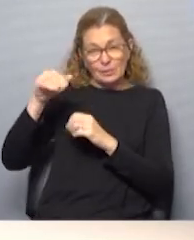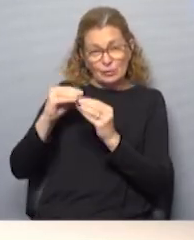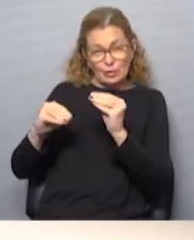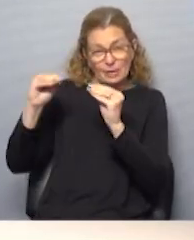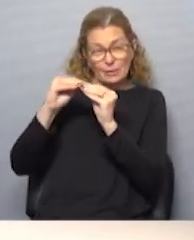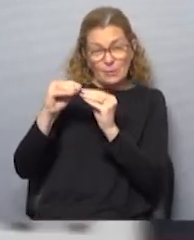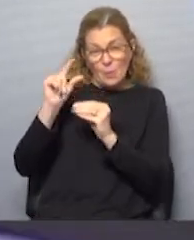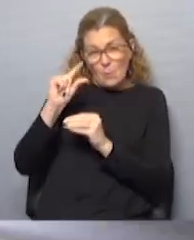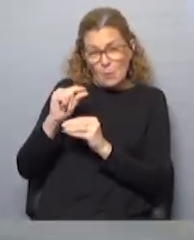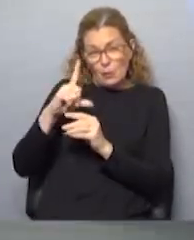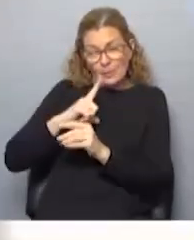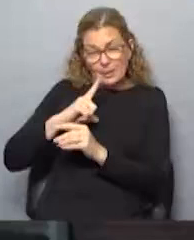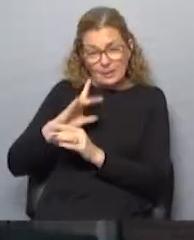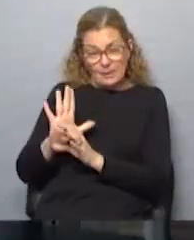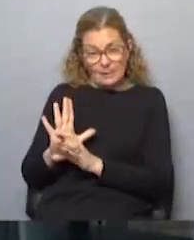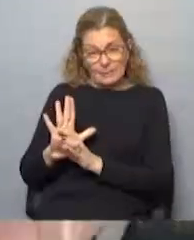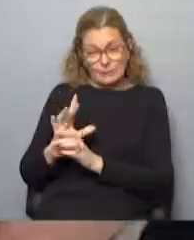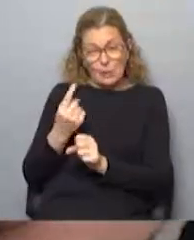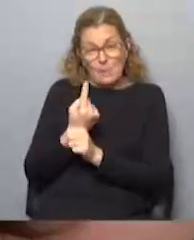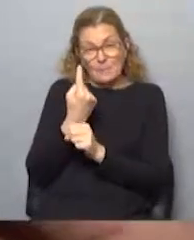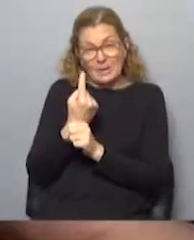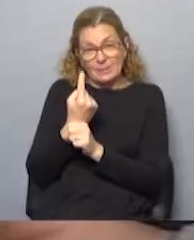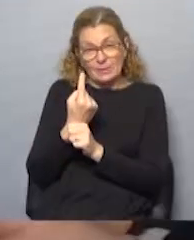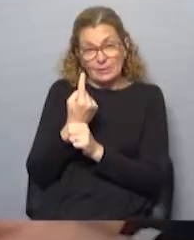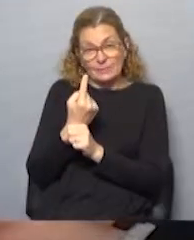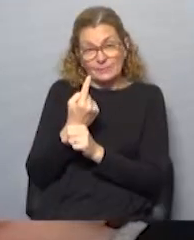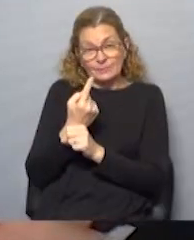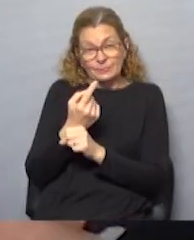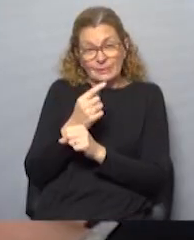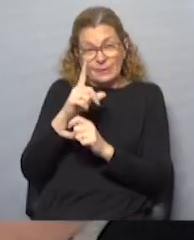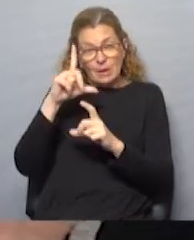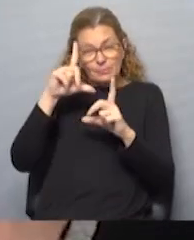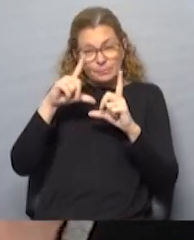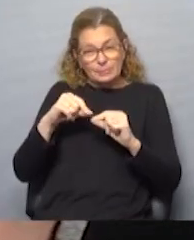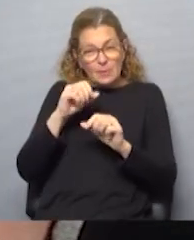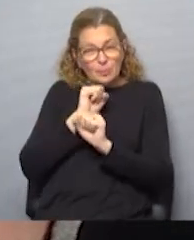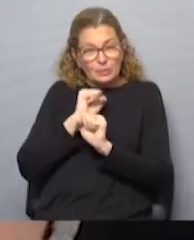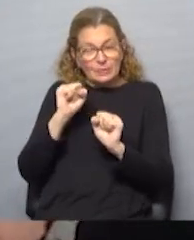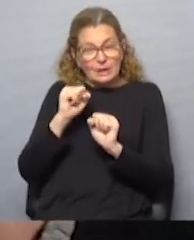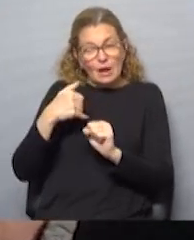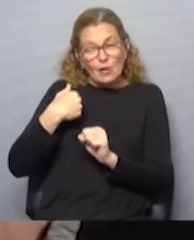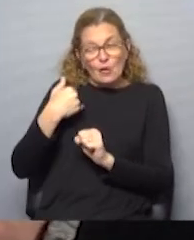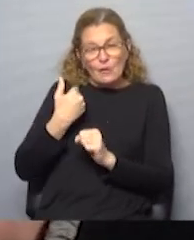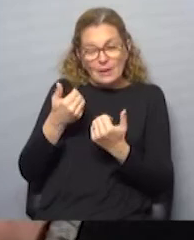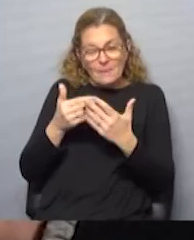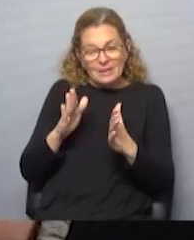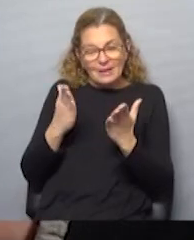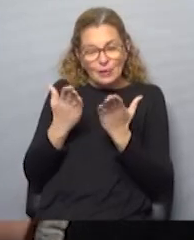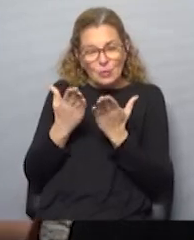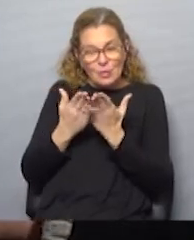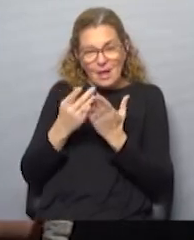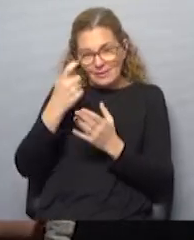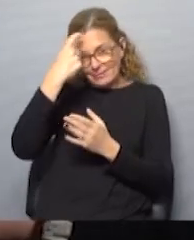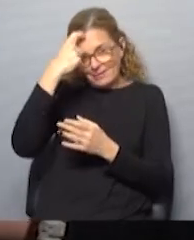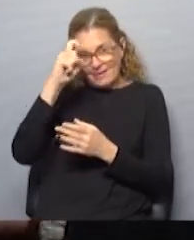muy poco para lo que se esperaba lo primero que se va y tal es la posibilidad de que jóvenes inicien carreras científicas